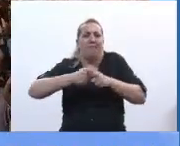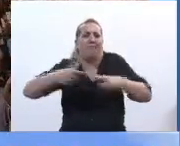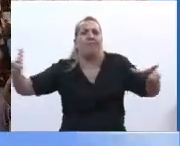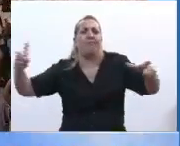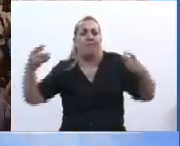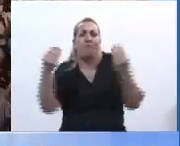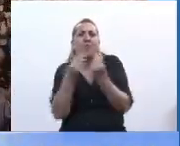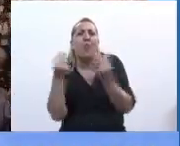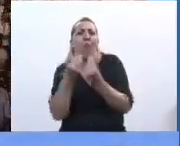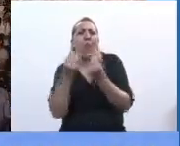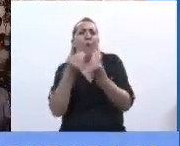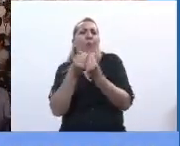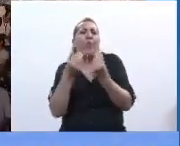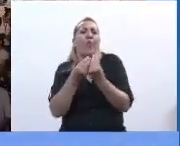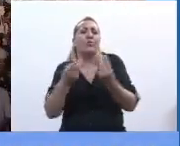magnitudes